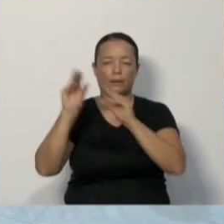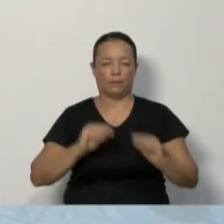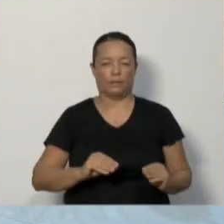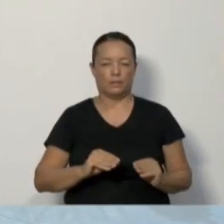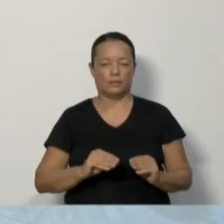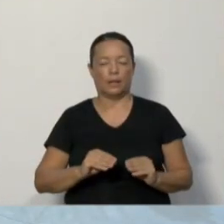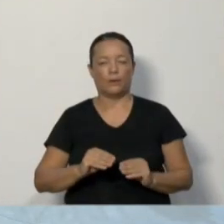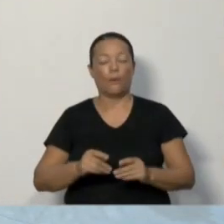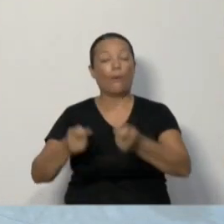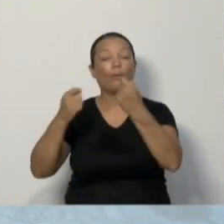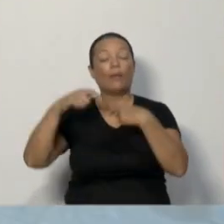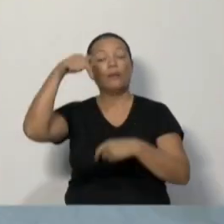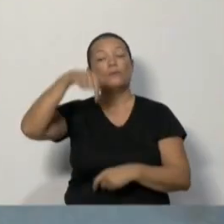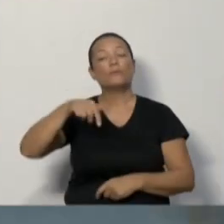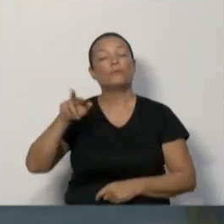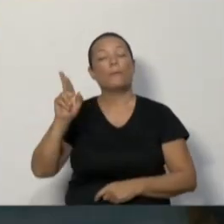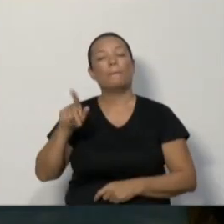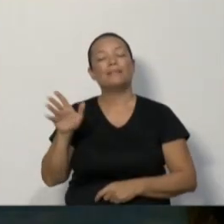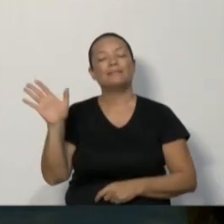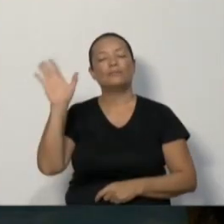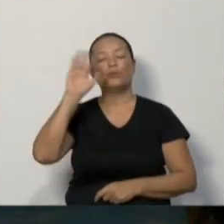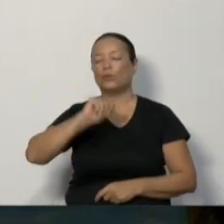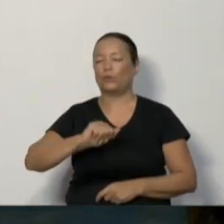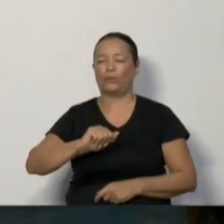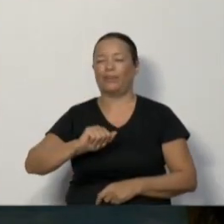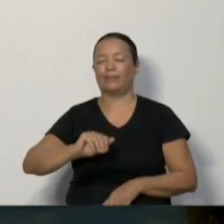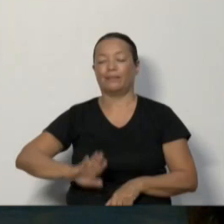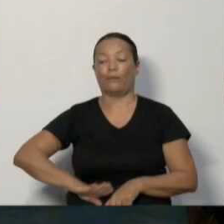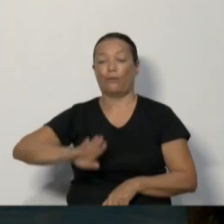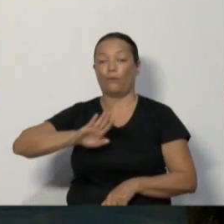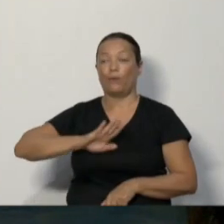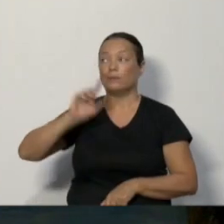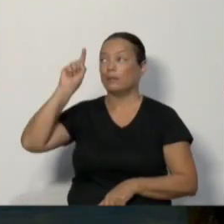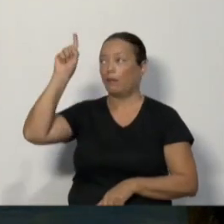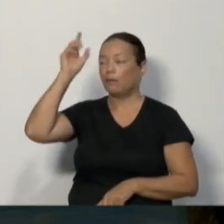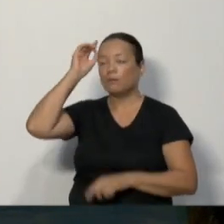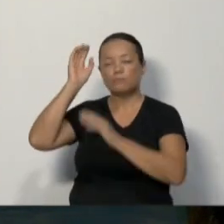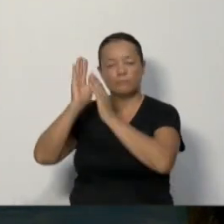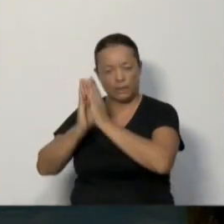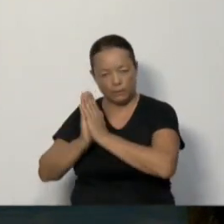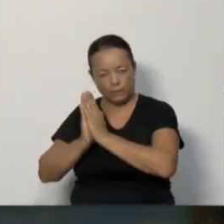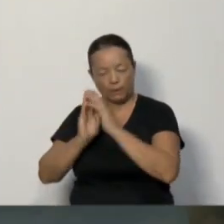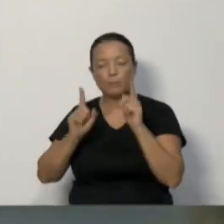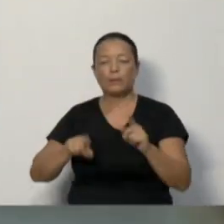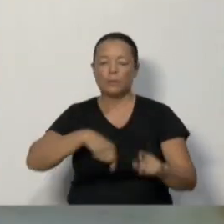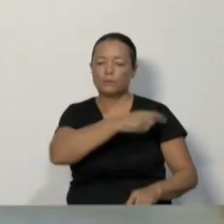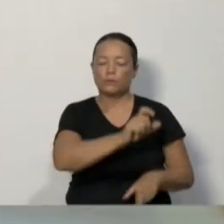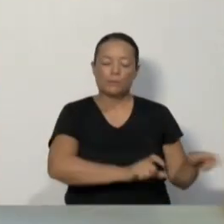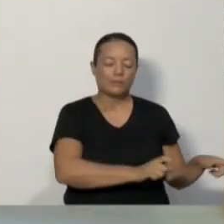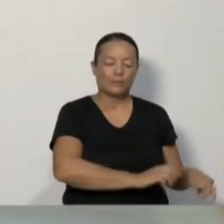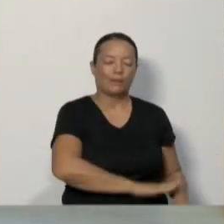voluntad en la tierra como en el cielo. Danos hoy nuestro pan de cada día. Perdona nuestras